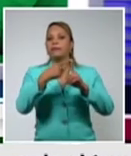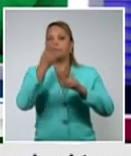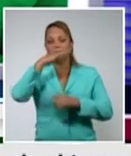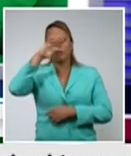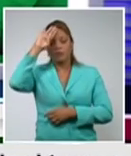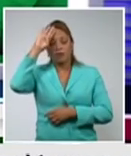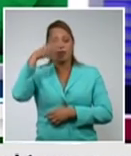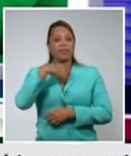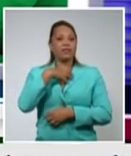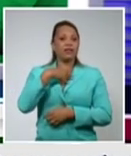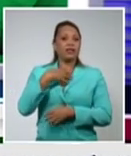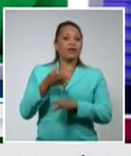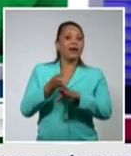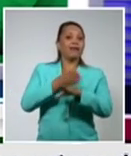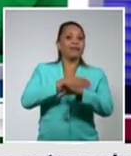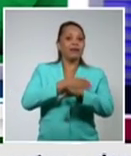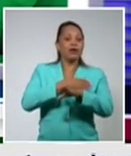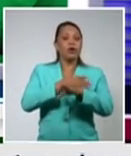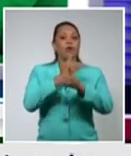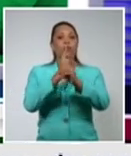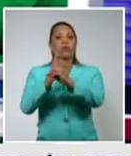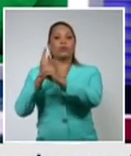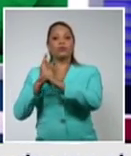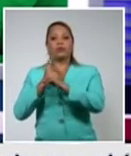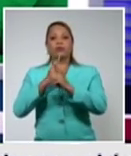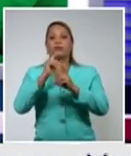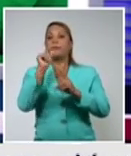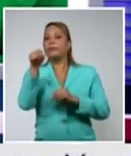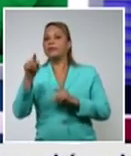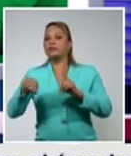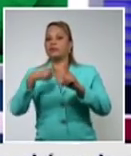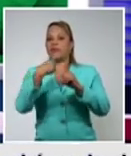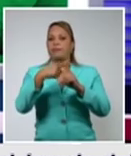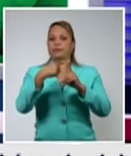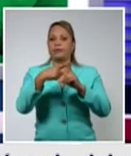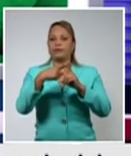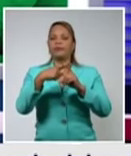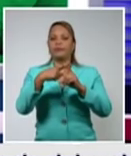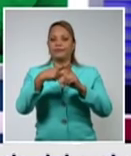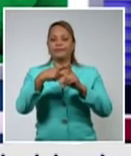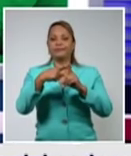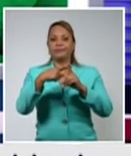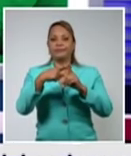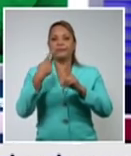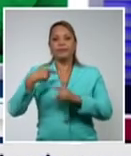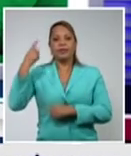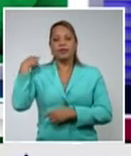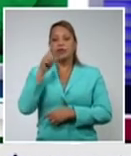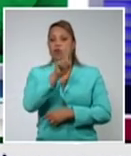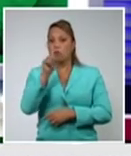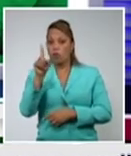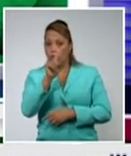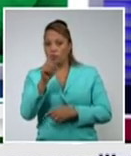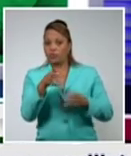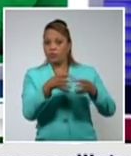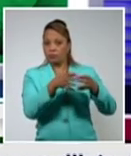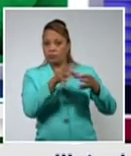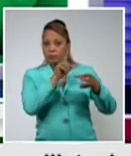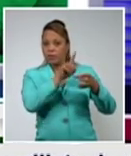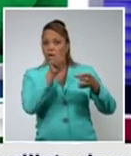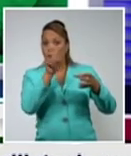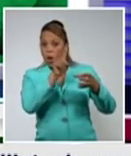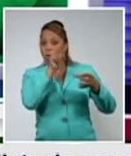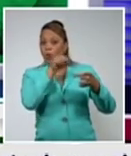el antecedente de ser contacto de un caso positivo. Ayer 11 de los casos